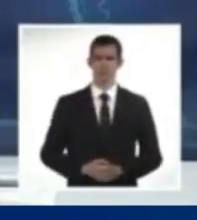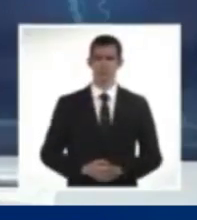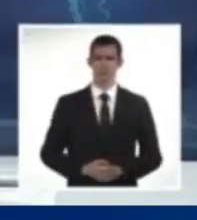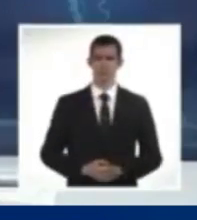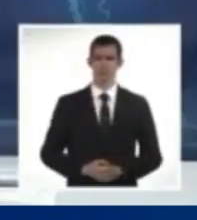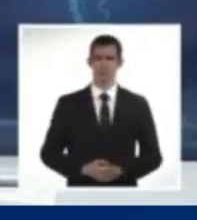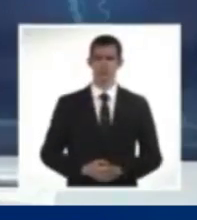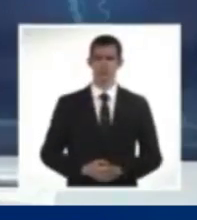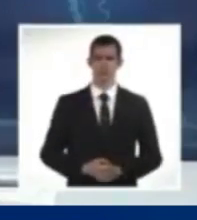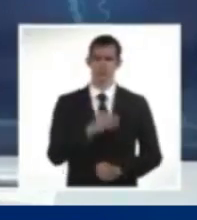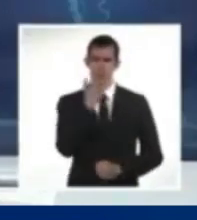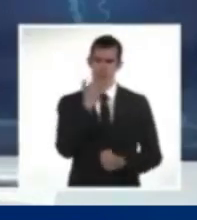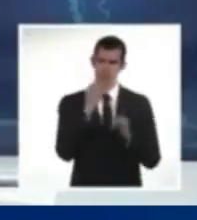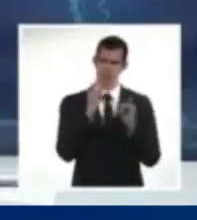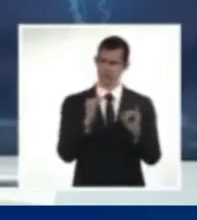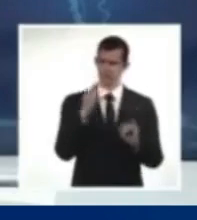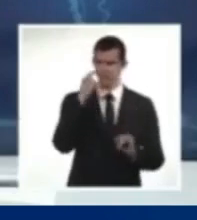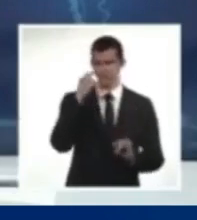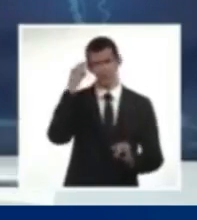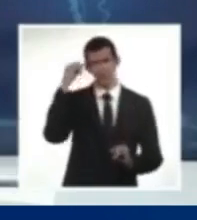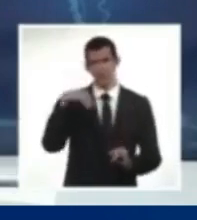los lancheros en Cuba.